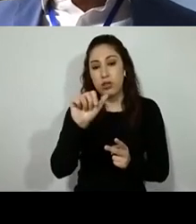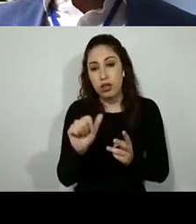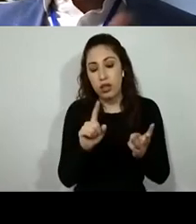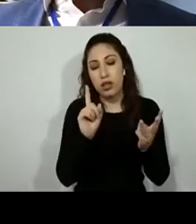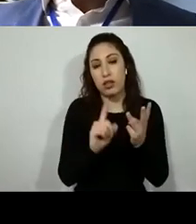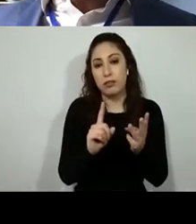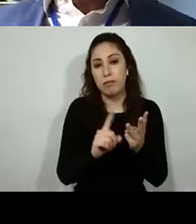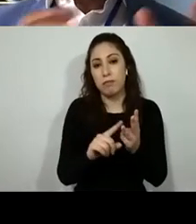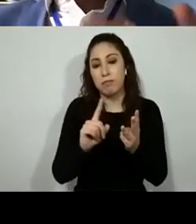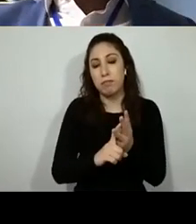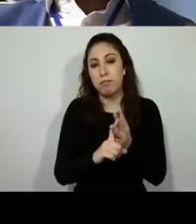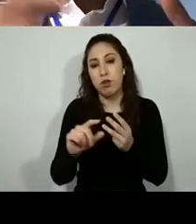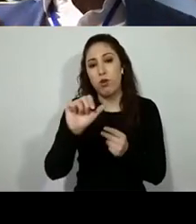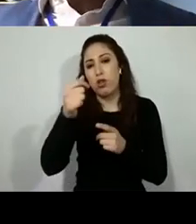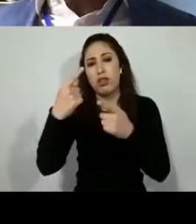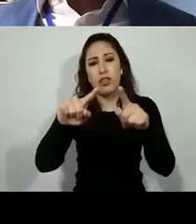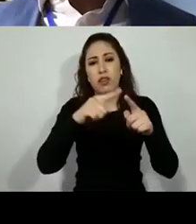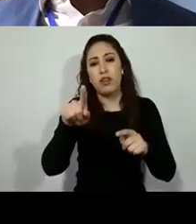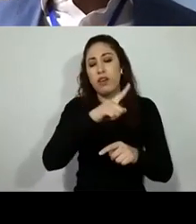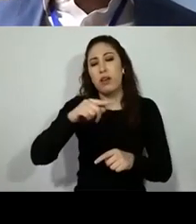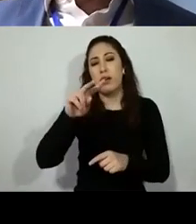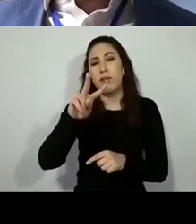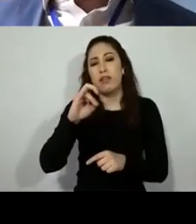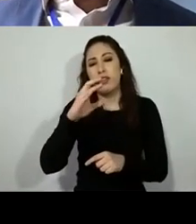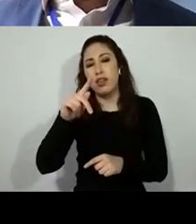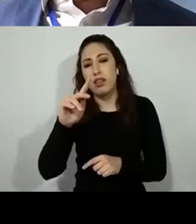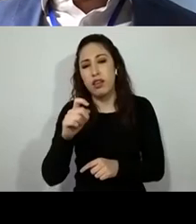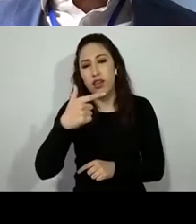o algunas otras, Vicente Guerrero, muchas colonias